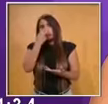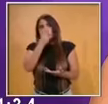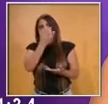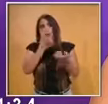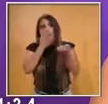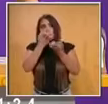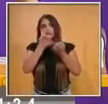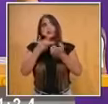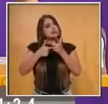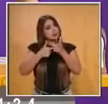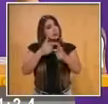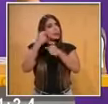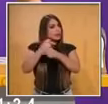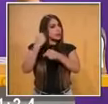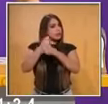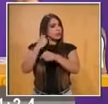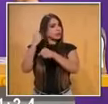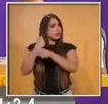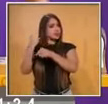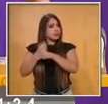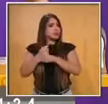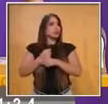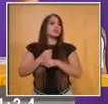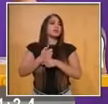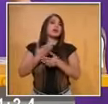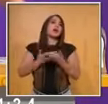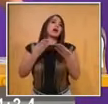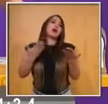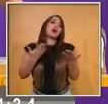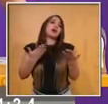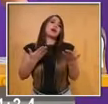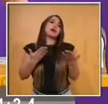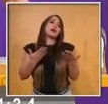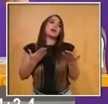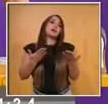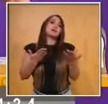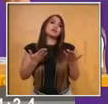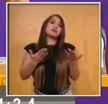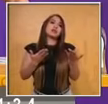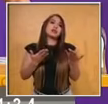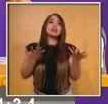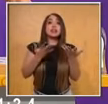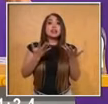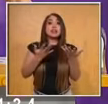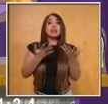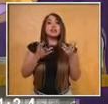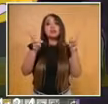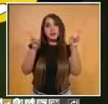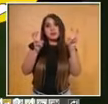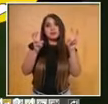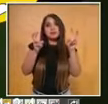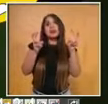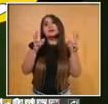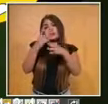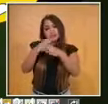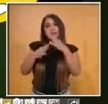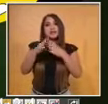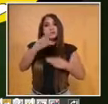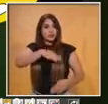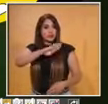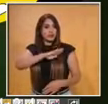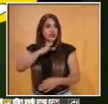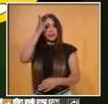síguelo practicando en casita y ahora sí vamos a trabajar con la asignatura de español. Los aprendizajes esperados el día